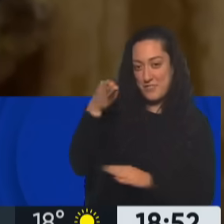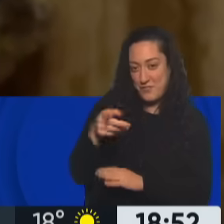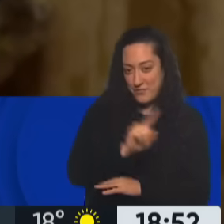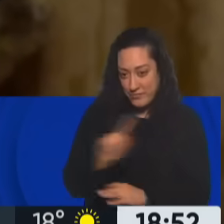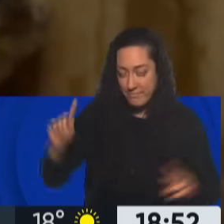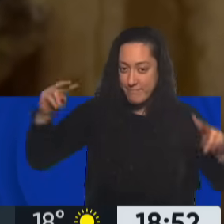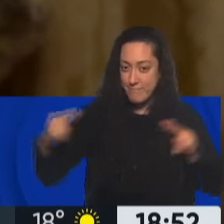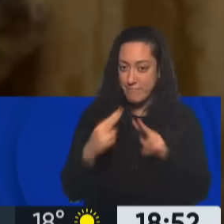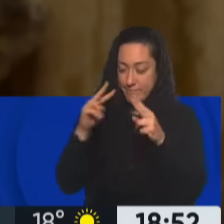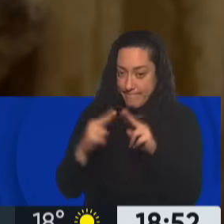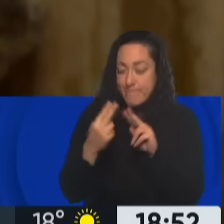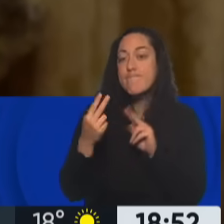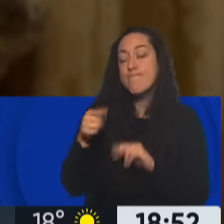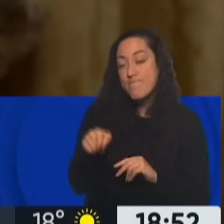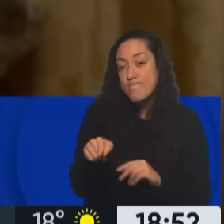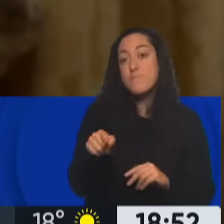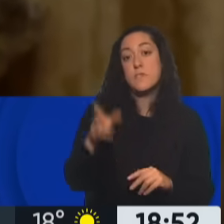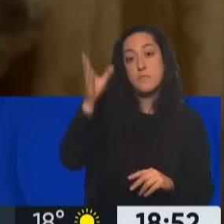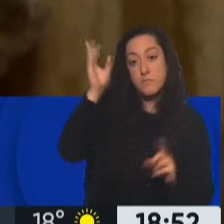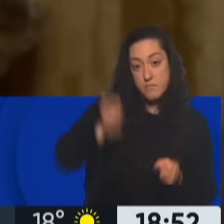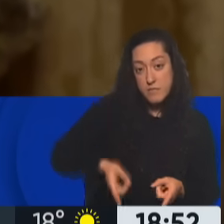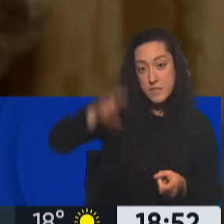amenazas de aranceles del mandatario estadounidense Donald Trump.